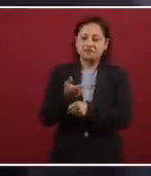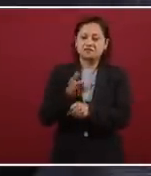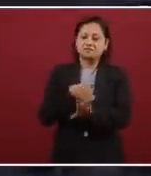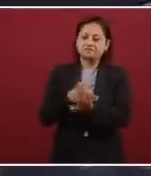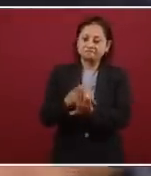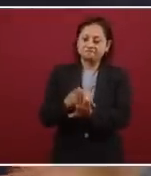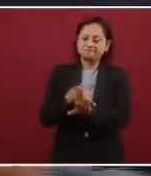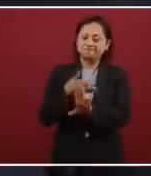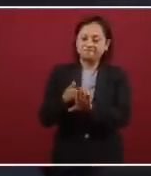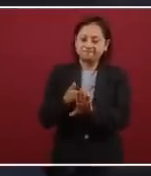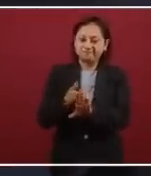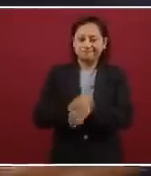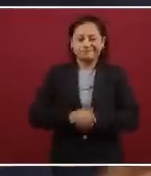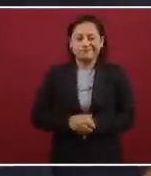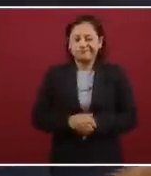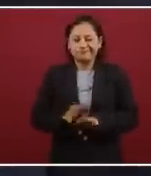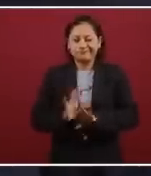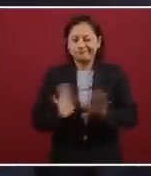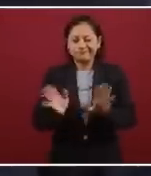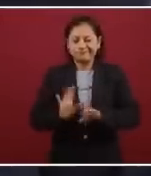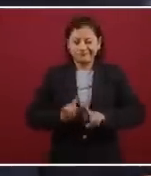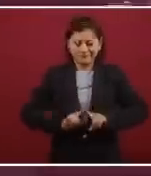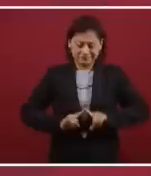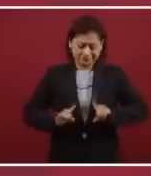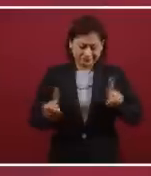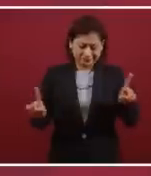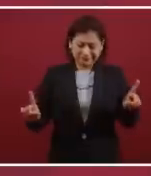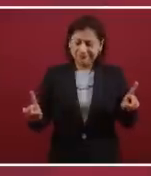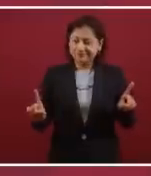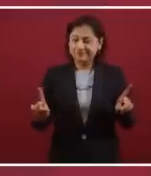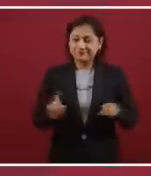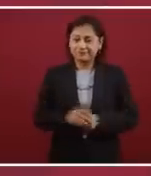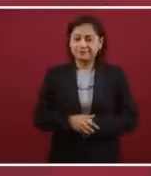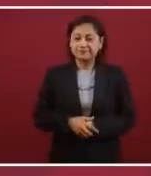O sea, son cosas distintas, ¿no?